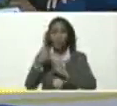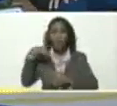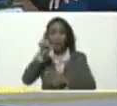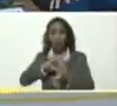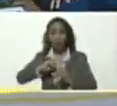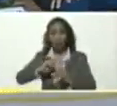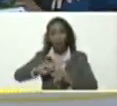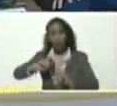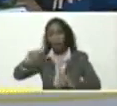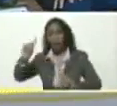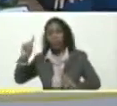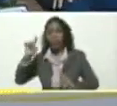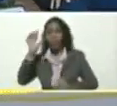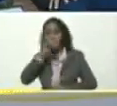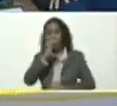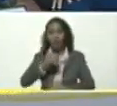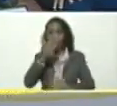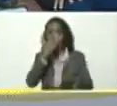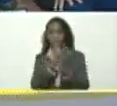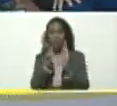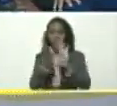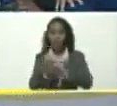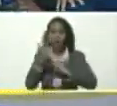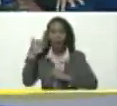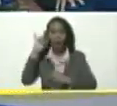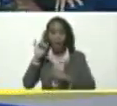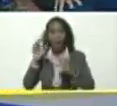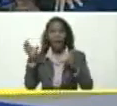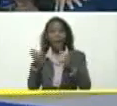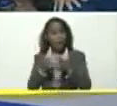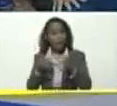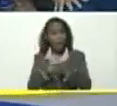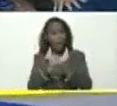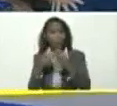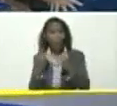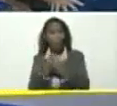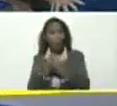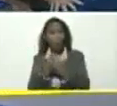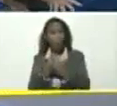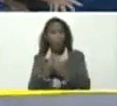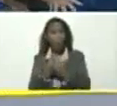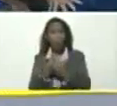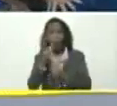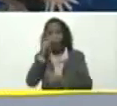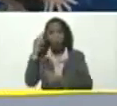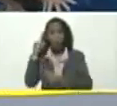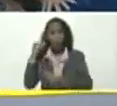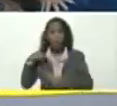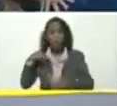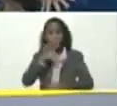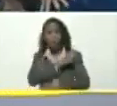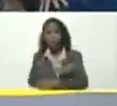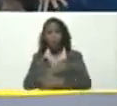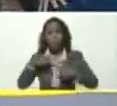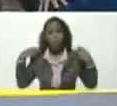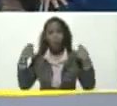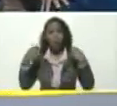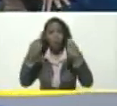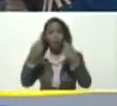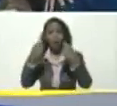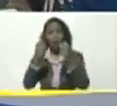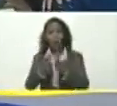zuliana, va al frente y tiene su equipo, junto a los compañeros y compañeras del Poder Popular, del